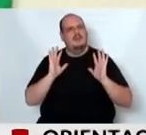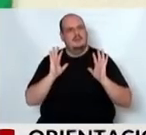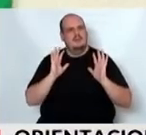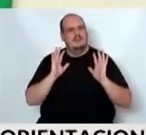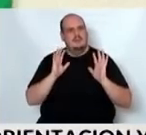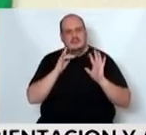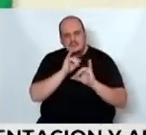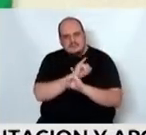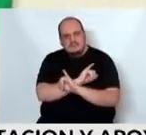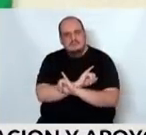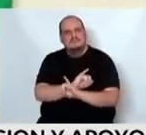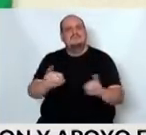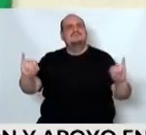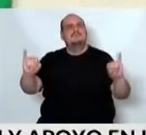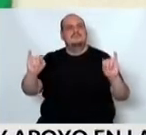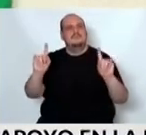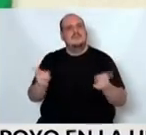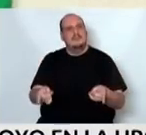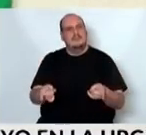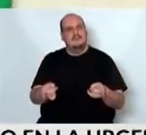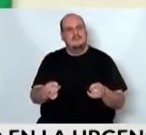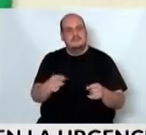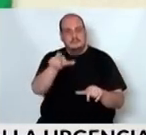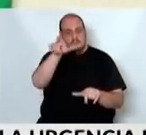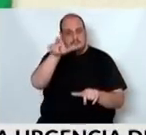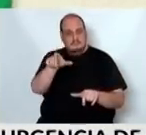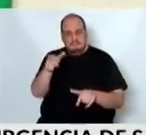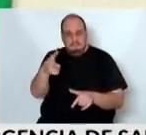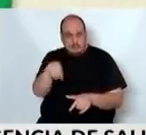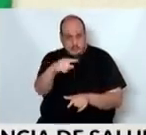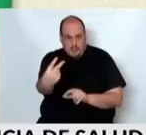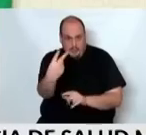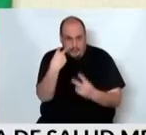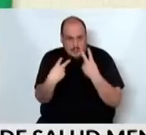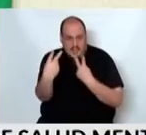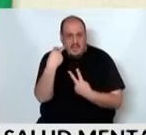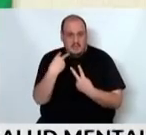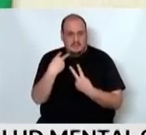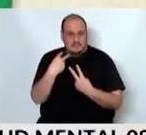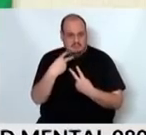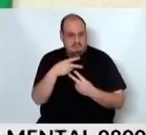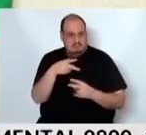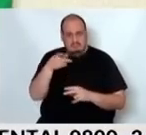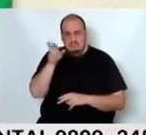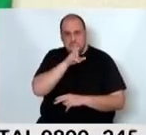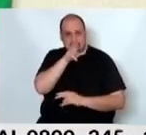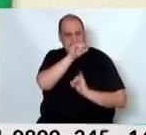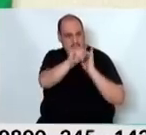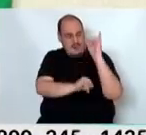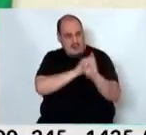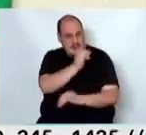mensaje. Porque lo que acabamos de escuchar, lo que acabamos de ver en el relato, en el testimonio de Pamela,